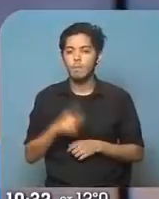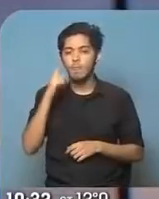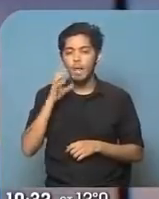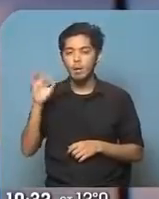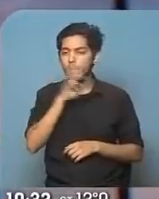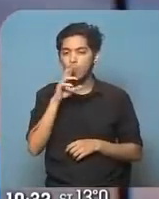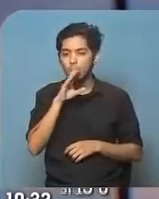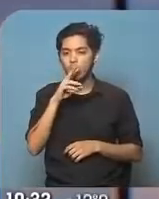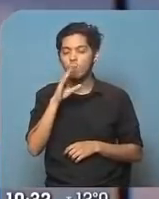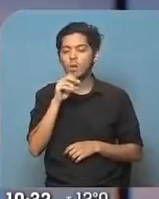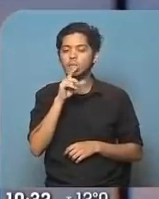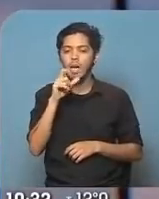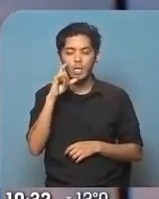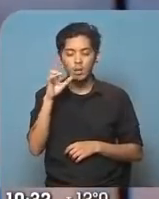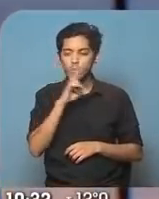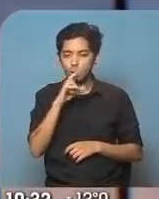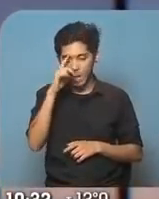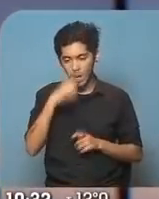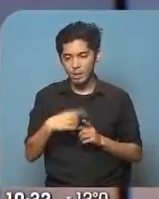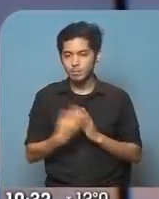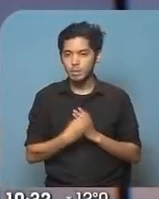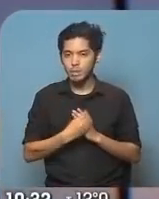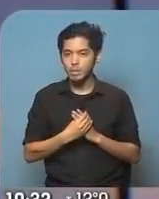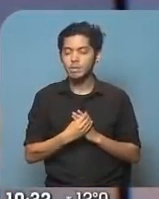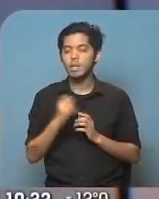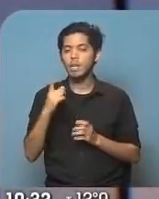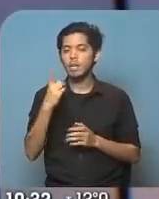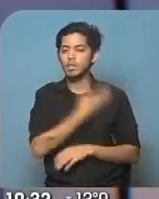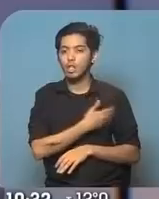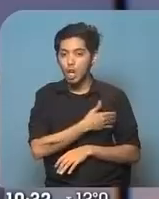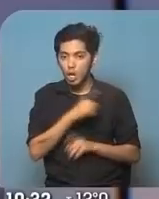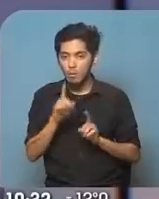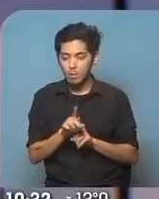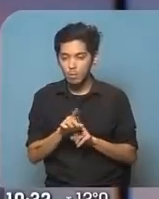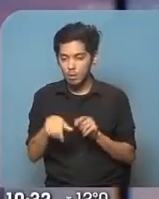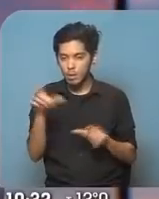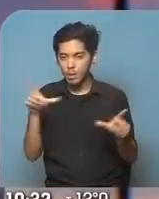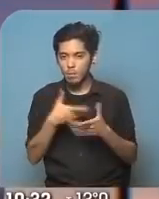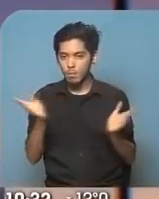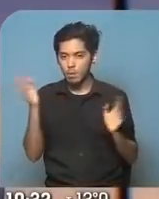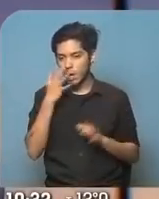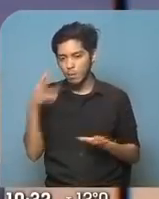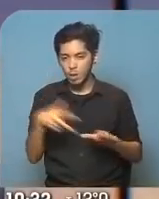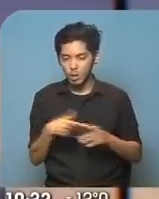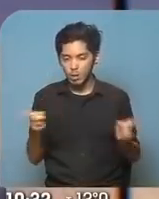silvina batakis la ex ministra de economía de 2011 a 2015 aquí en la tv pública donde después de esta pausa seguimos con el noticiero